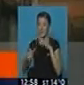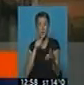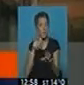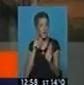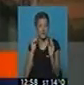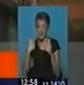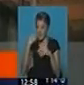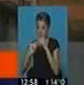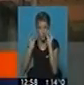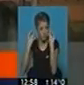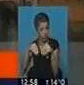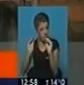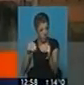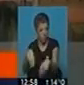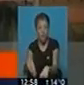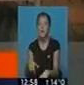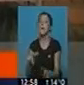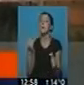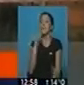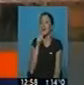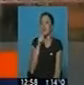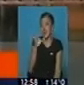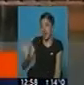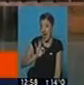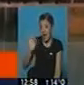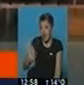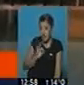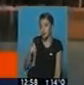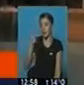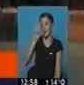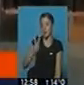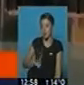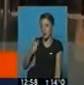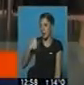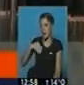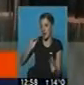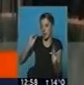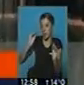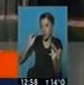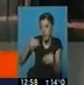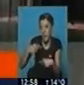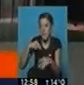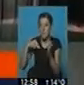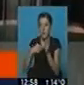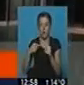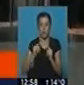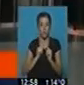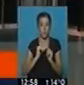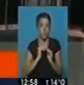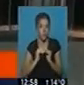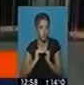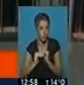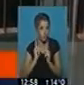que en Venezuela hace mucho que parece que las cosas no dan para más y que el gobierno se va a caer, y no se cae. Entonces, mejor no hacer tantos pronósticos definitivos. Yo sé que lo que